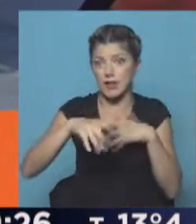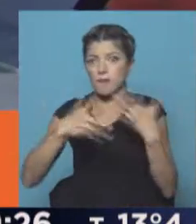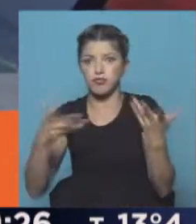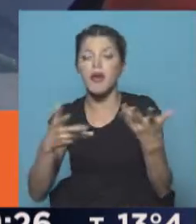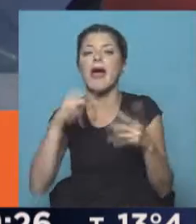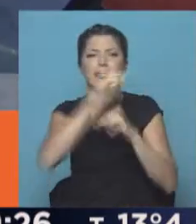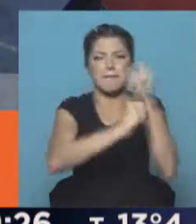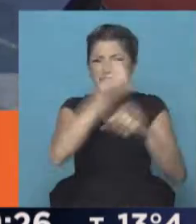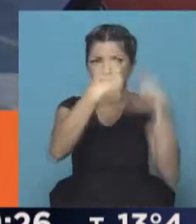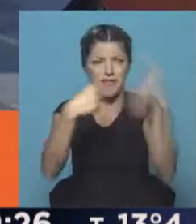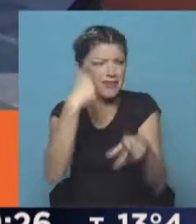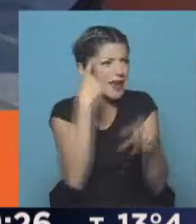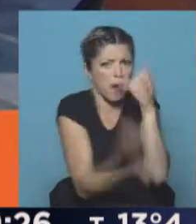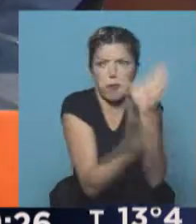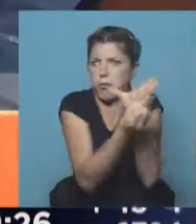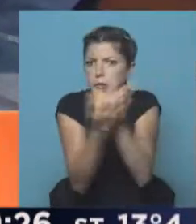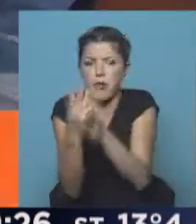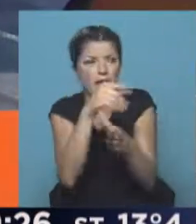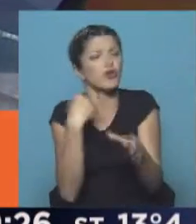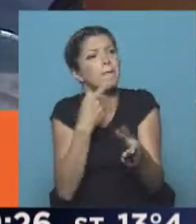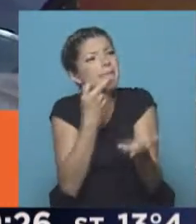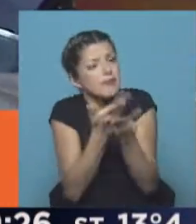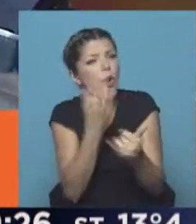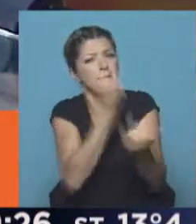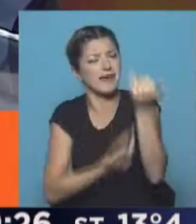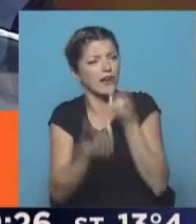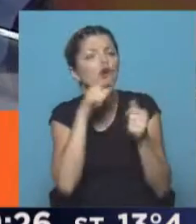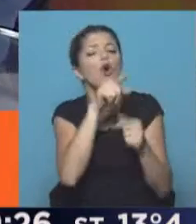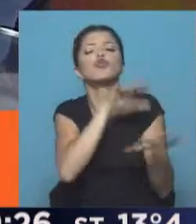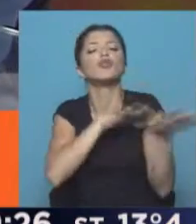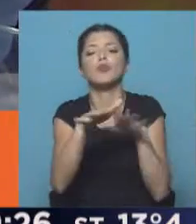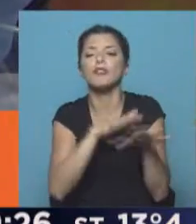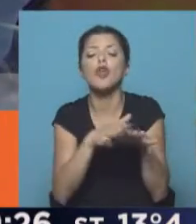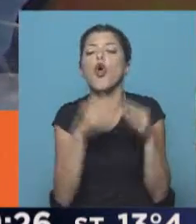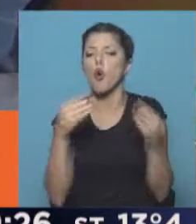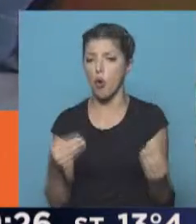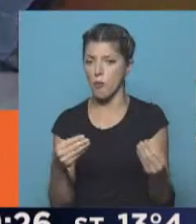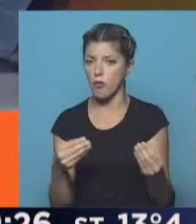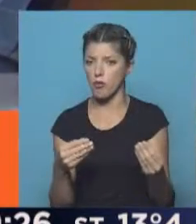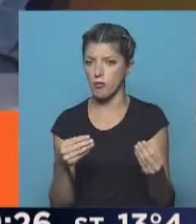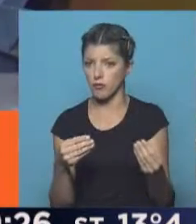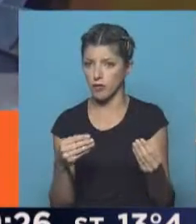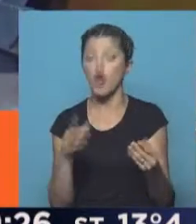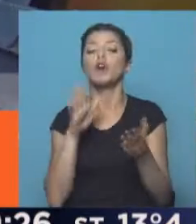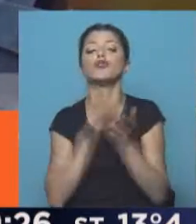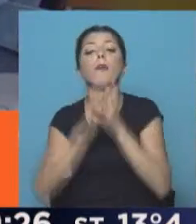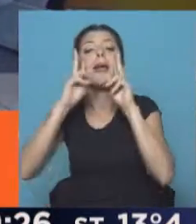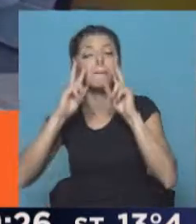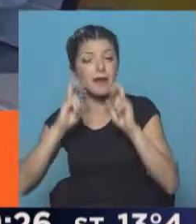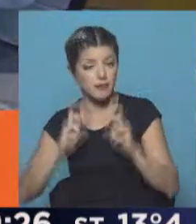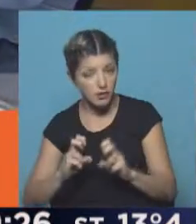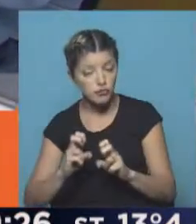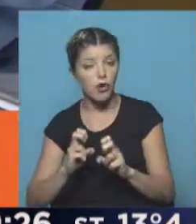holding de empresas que se habían creado, cómo estaba la situación de él procesal con respecto a la causa por entorpecimiento